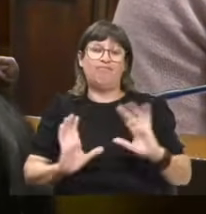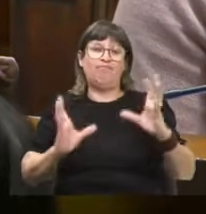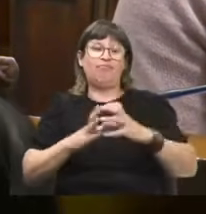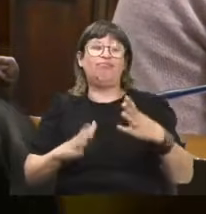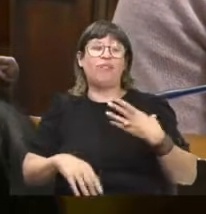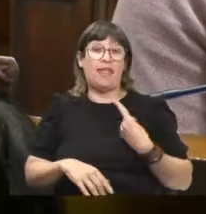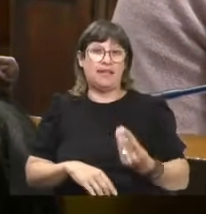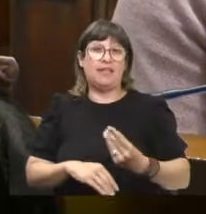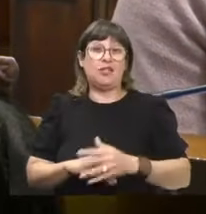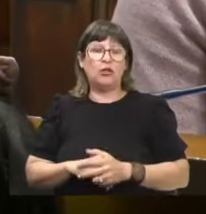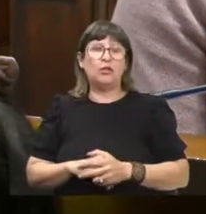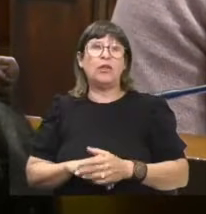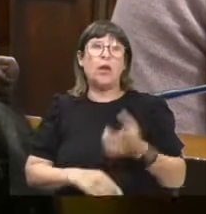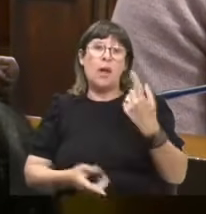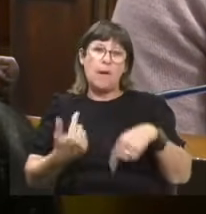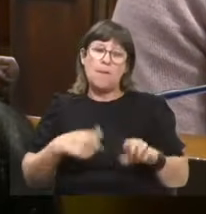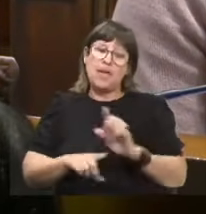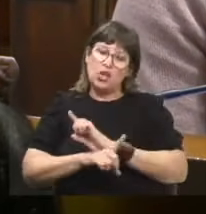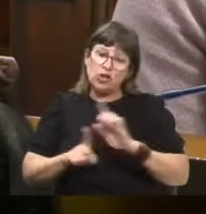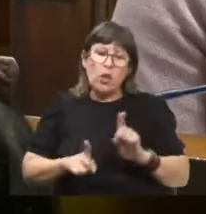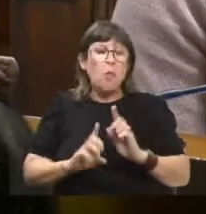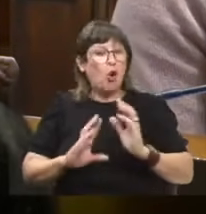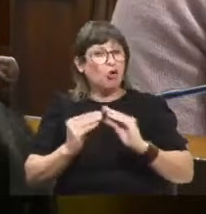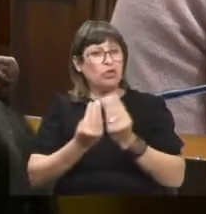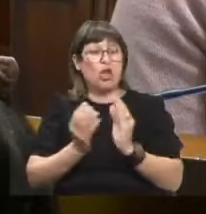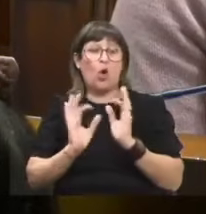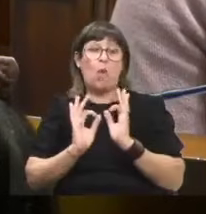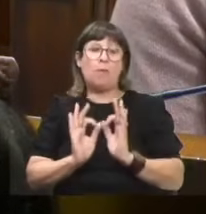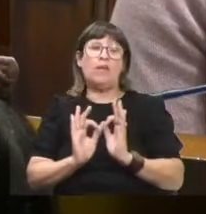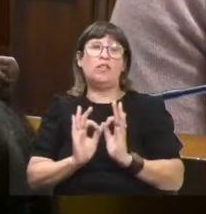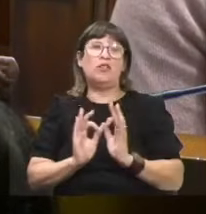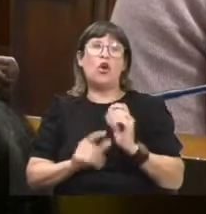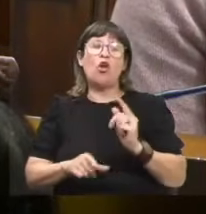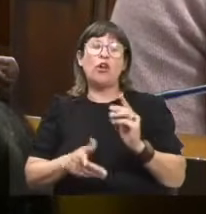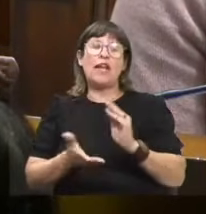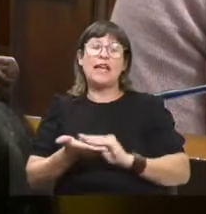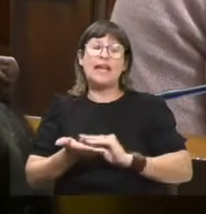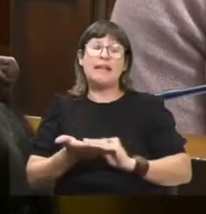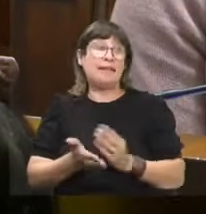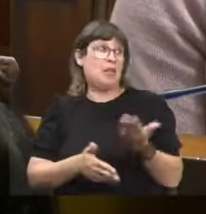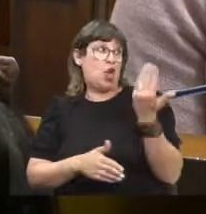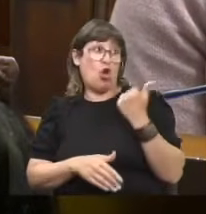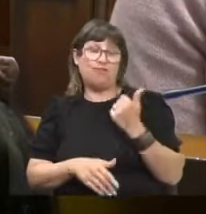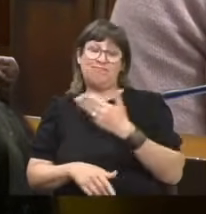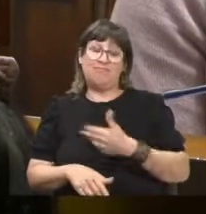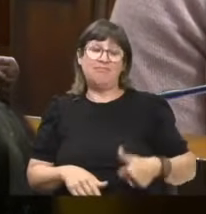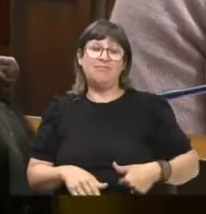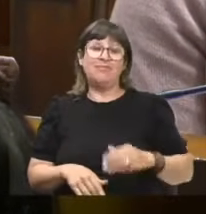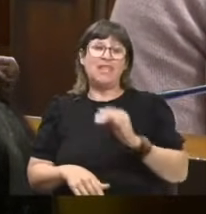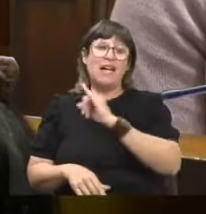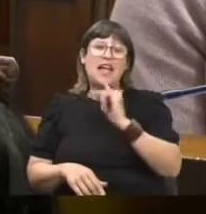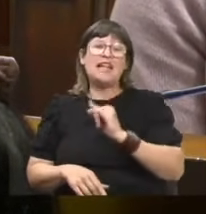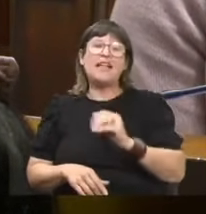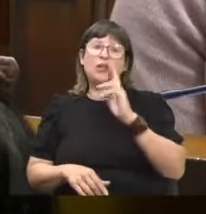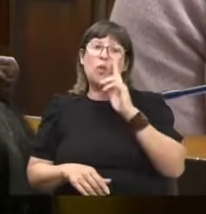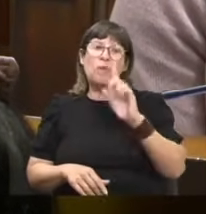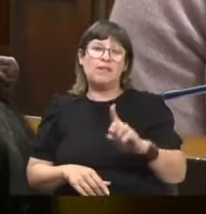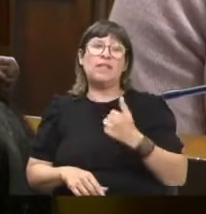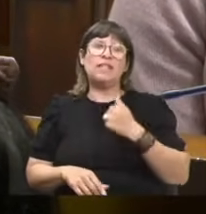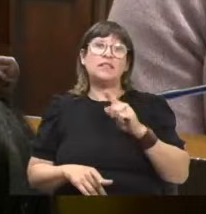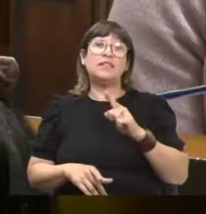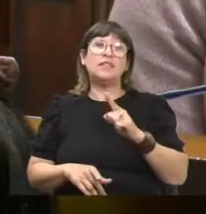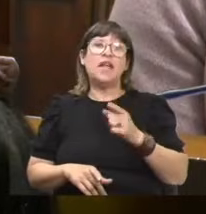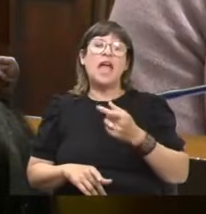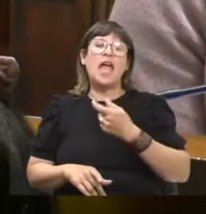directorio. Pero tampoco se completó en la administración anterior. En marzo del 2021, el vocal